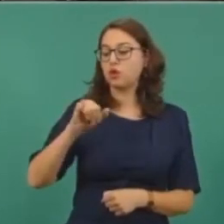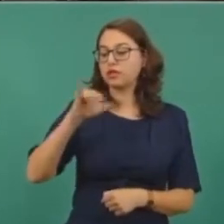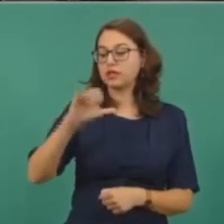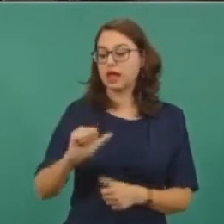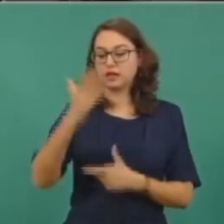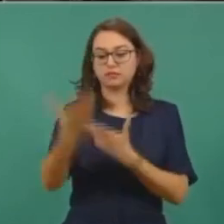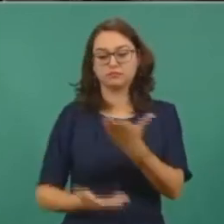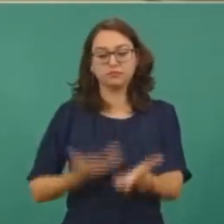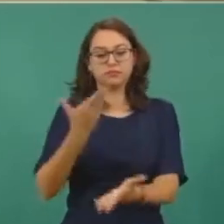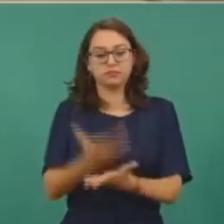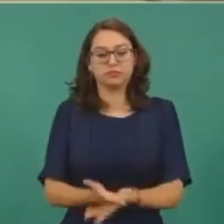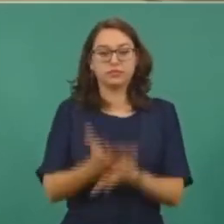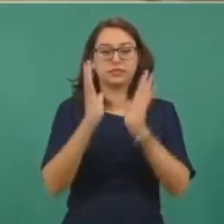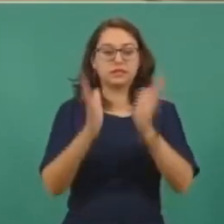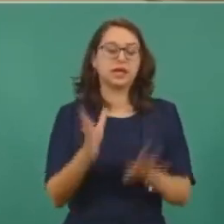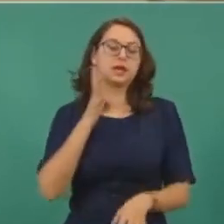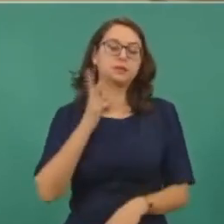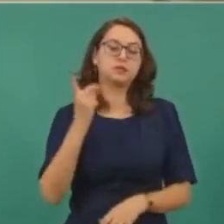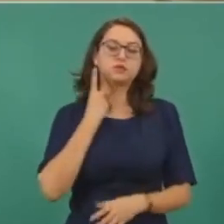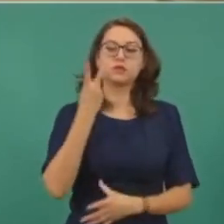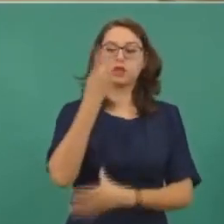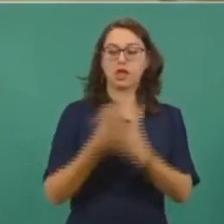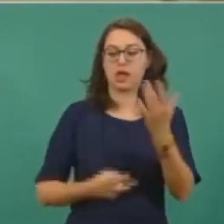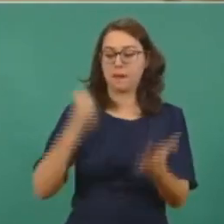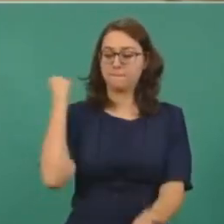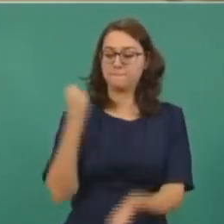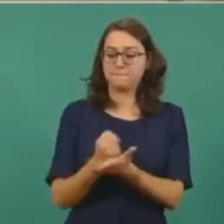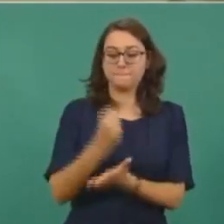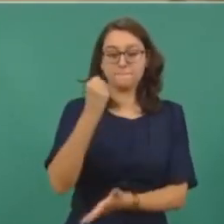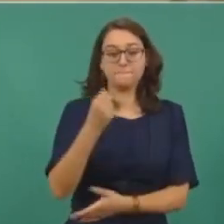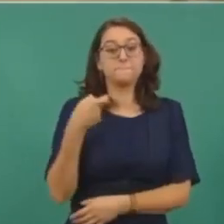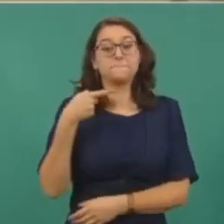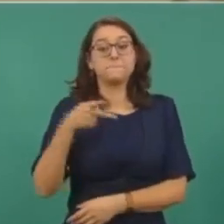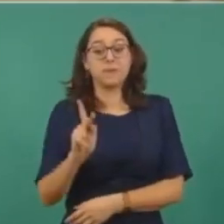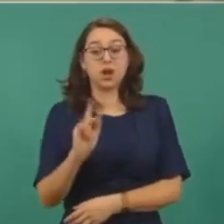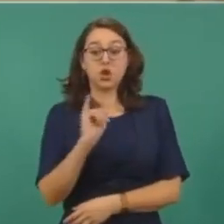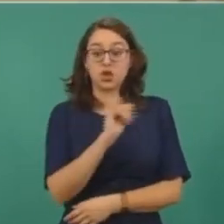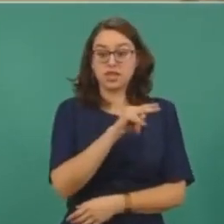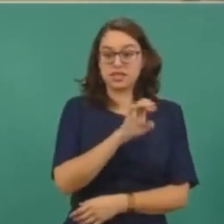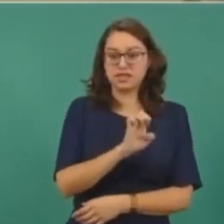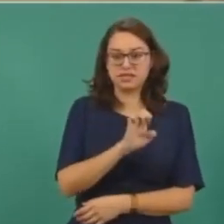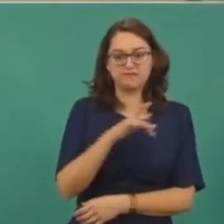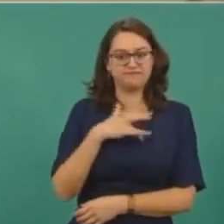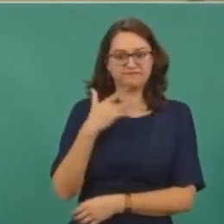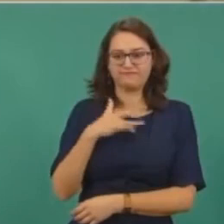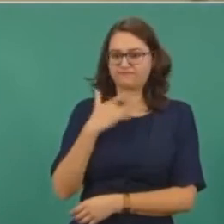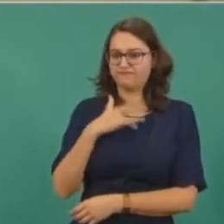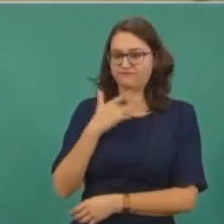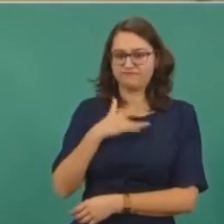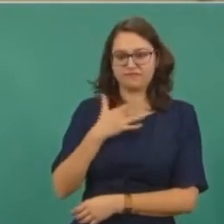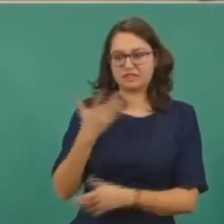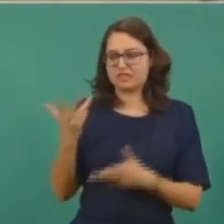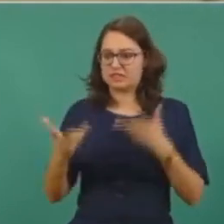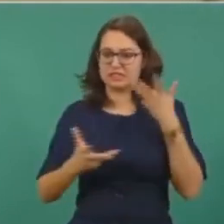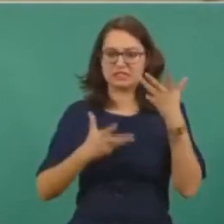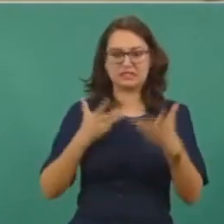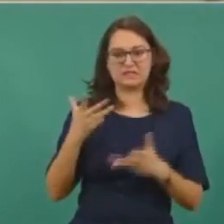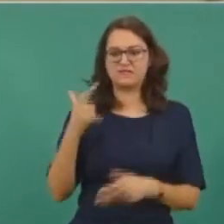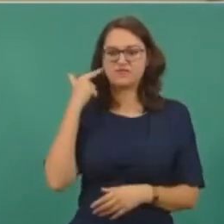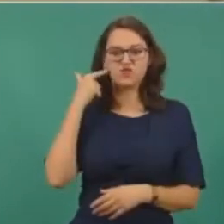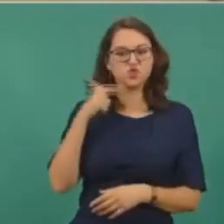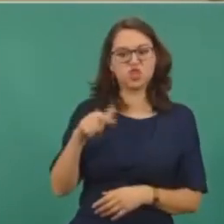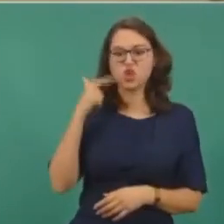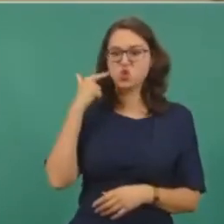ya ha sido aprobada por el Congreso, etcétera. Sin embargo, el INE no ha querido aplicarlo o ha tenido ciertas aristas en la aplicación